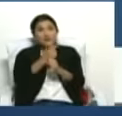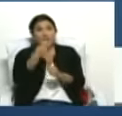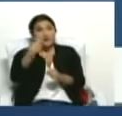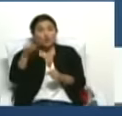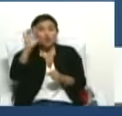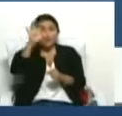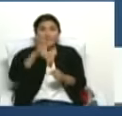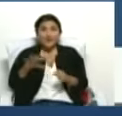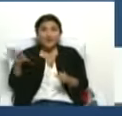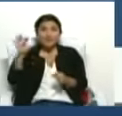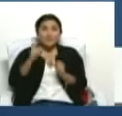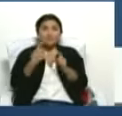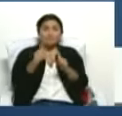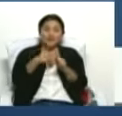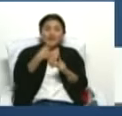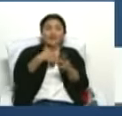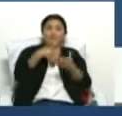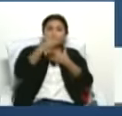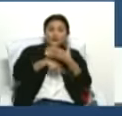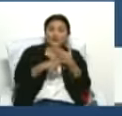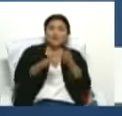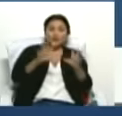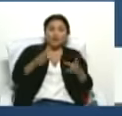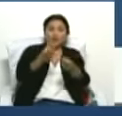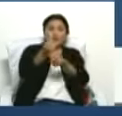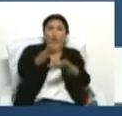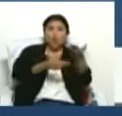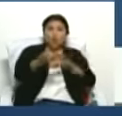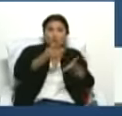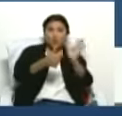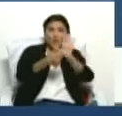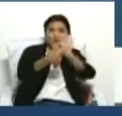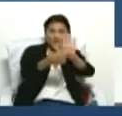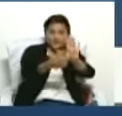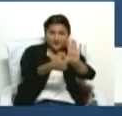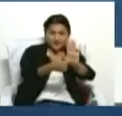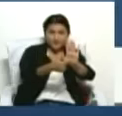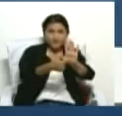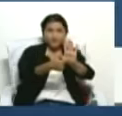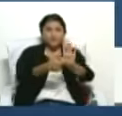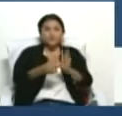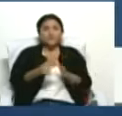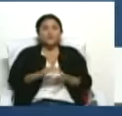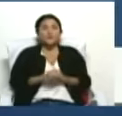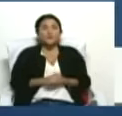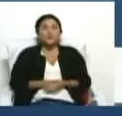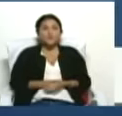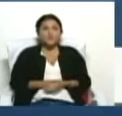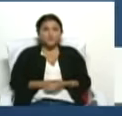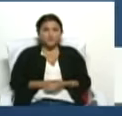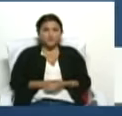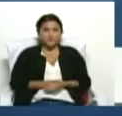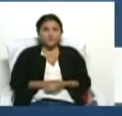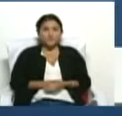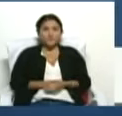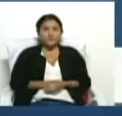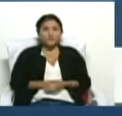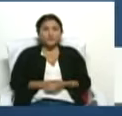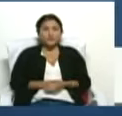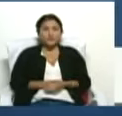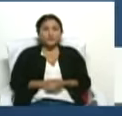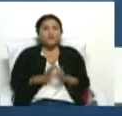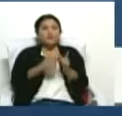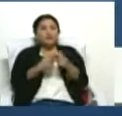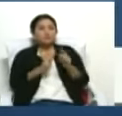A desarrollar planes para recuperar la economía e implementar servicios sociales durante una transición a la democracia. Le